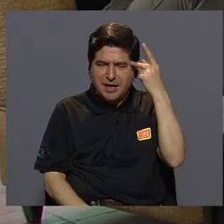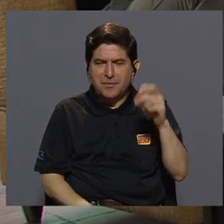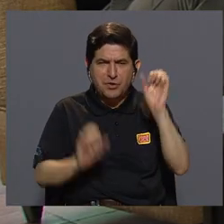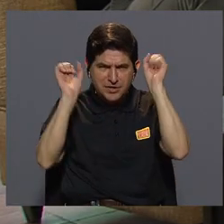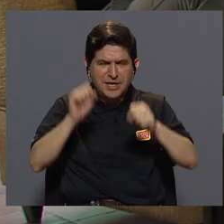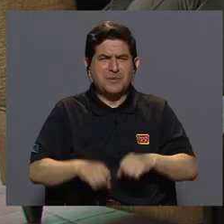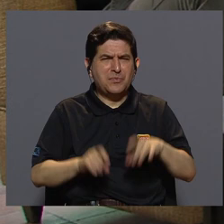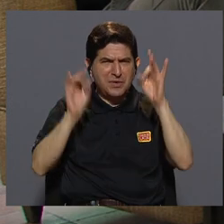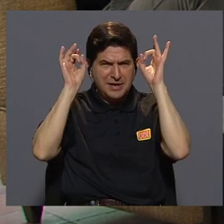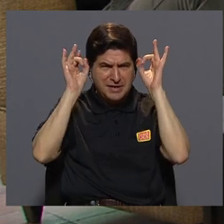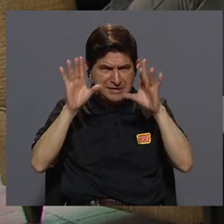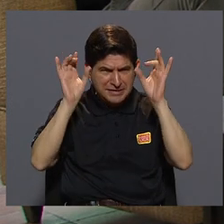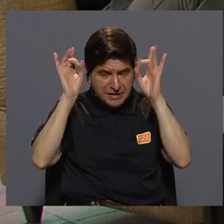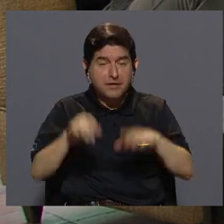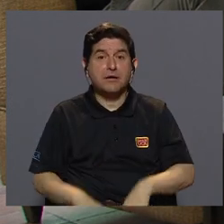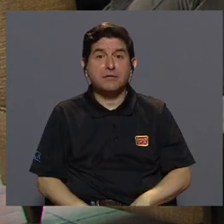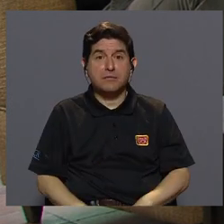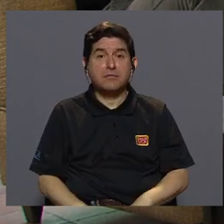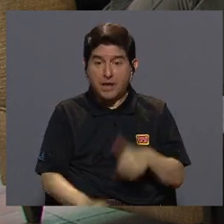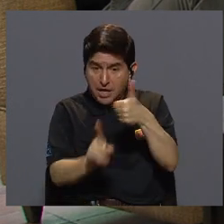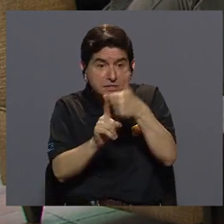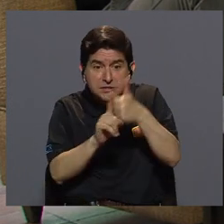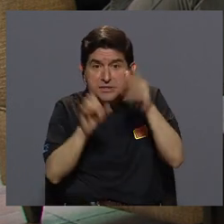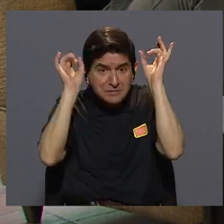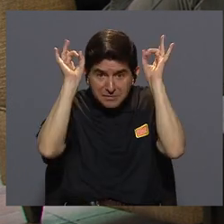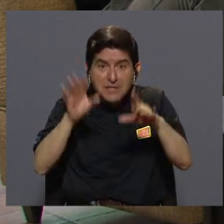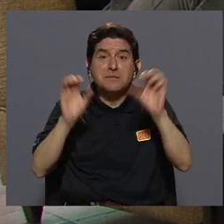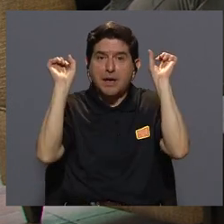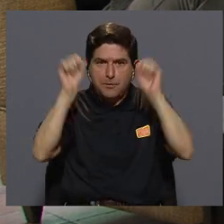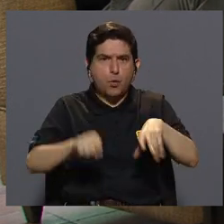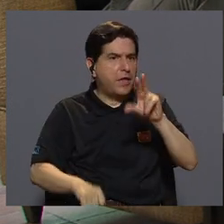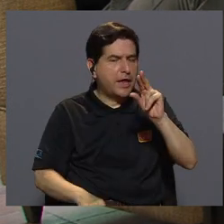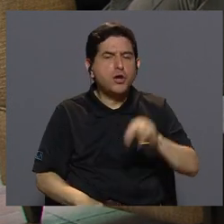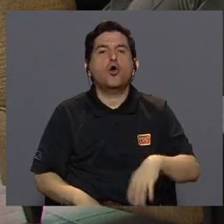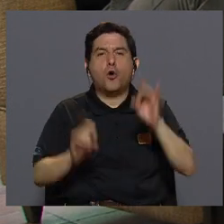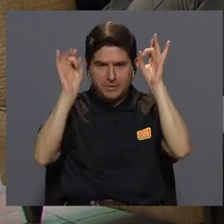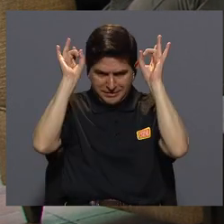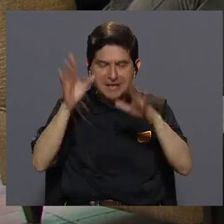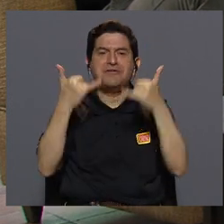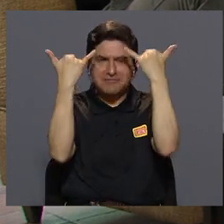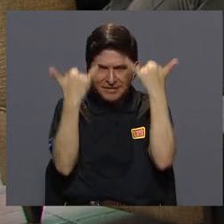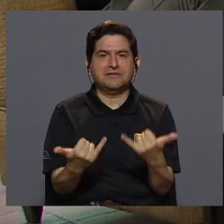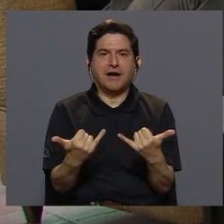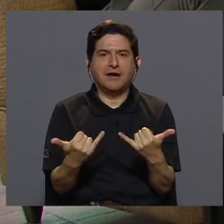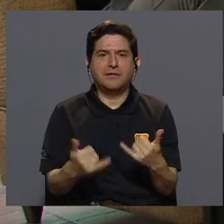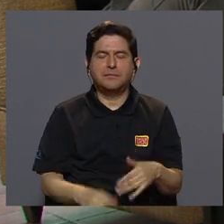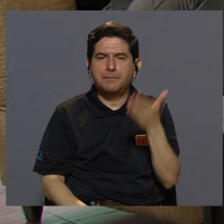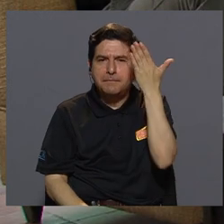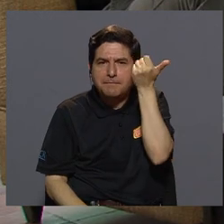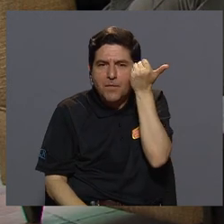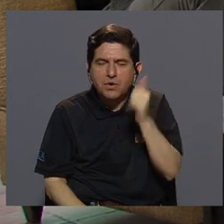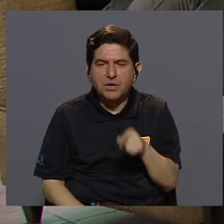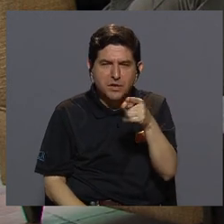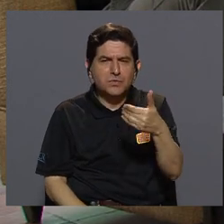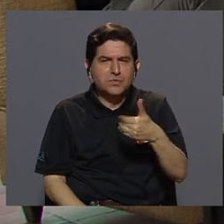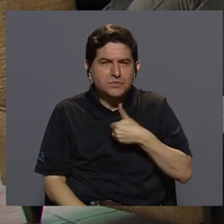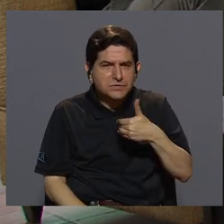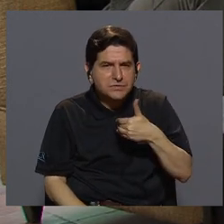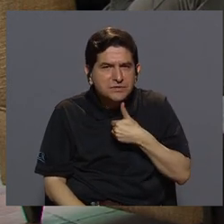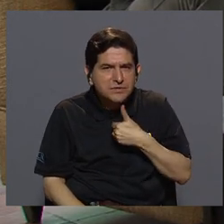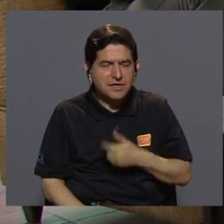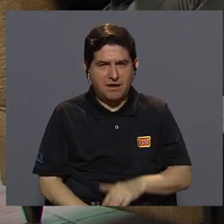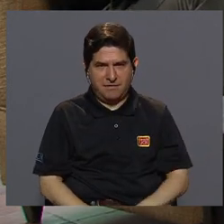muy perversa, doña Estrella. Es perversa, no es que puede ser, es perversa. Porque ahí usted